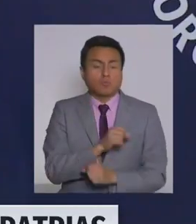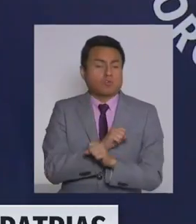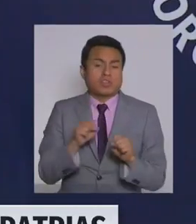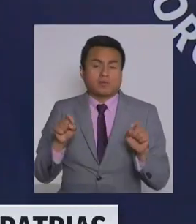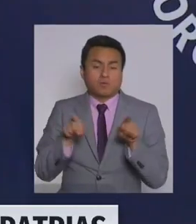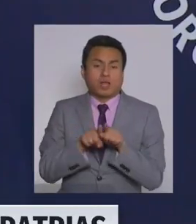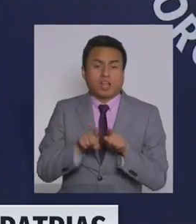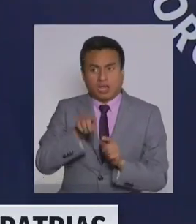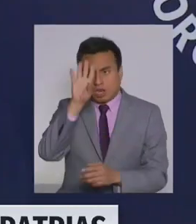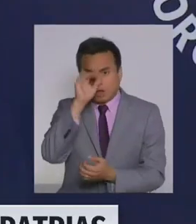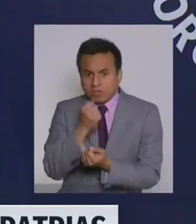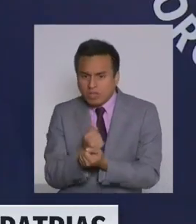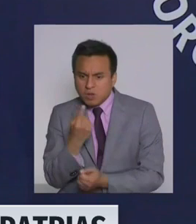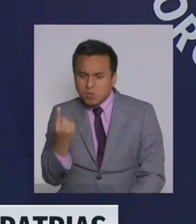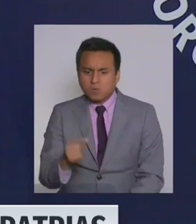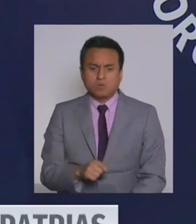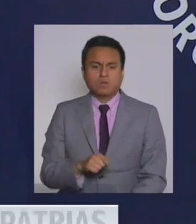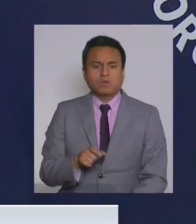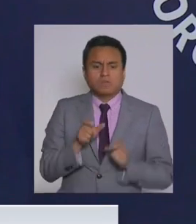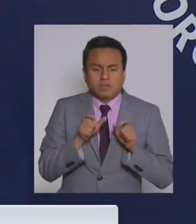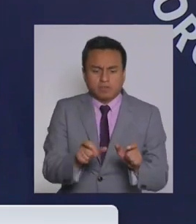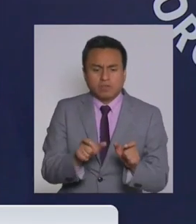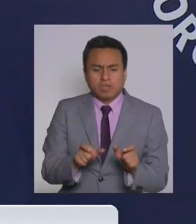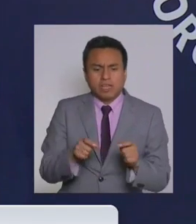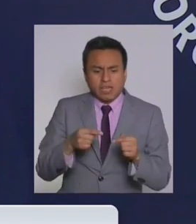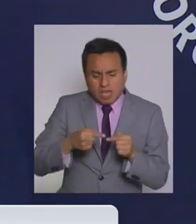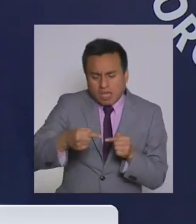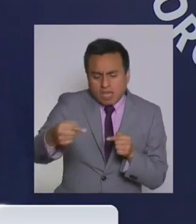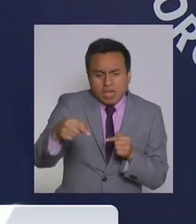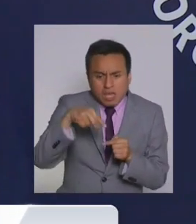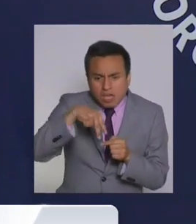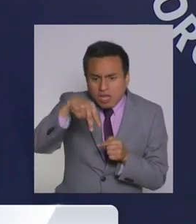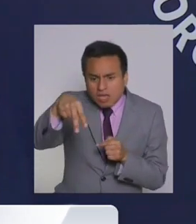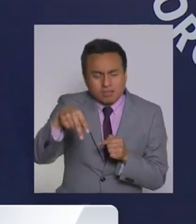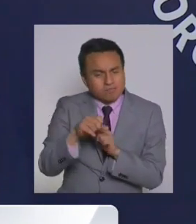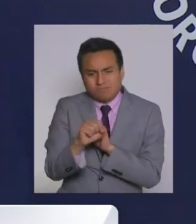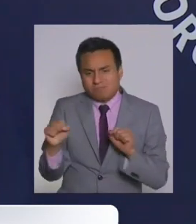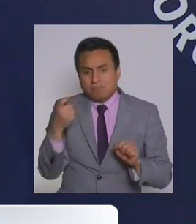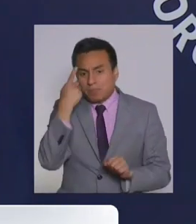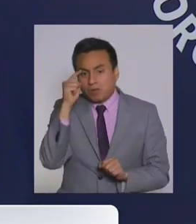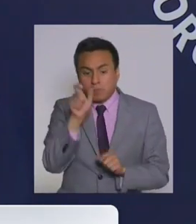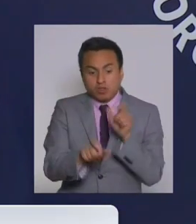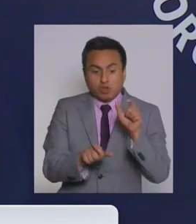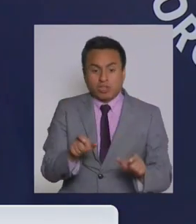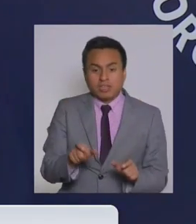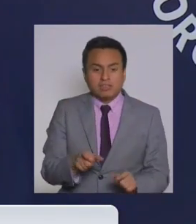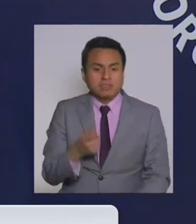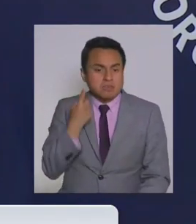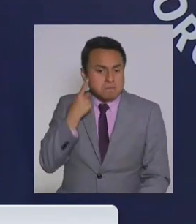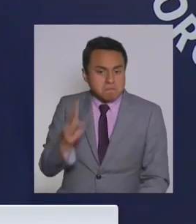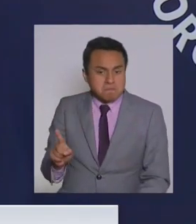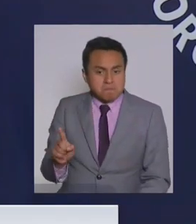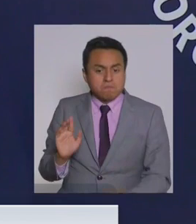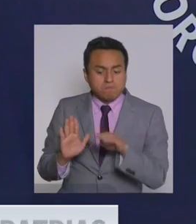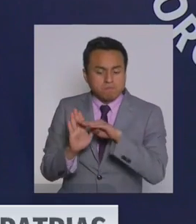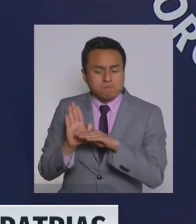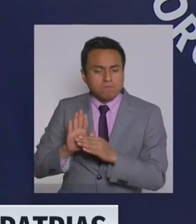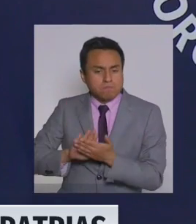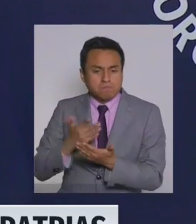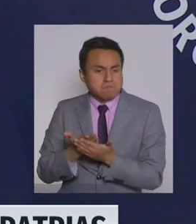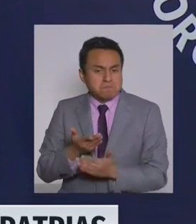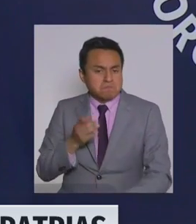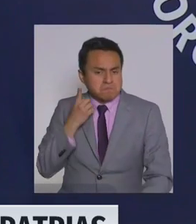tener no podemos tener un fiscalizador en cada esquina pero aquellas personas que no estén respetando las medidas sanitarias